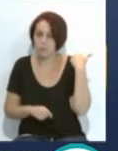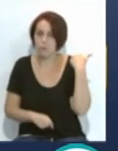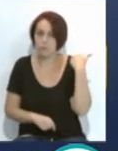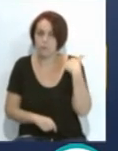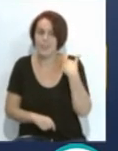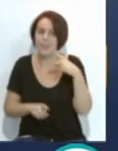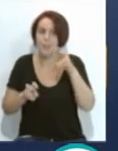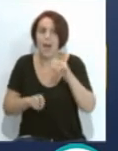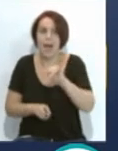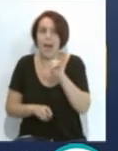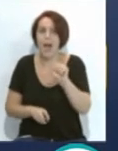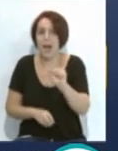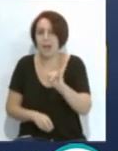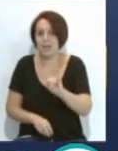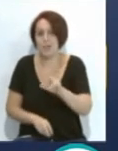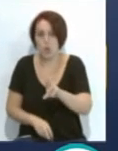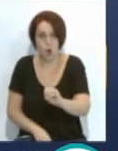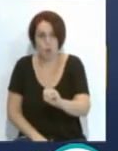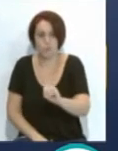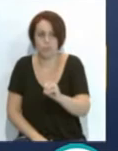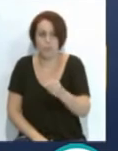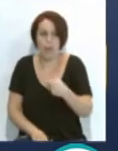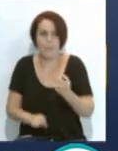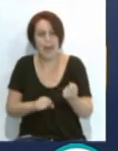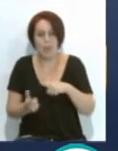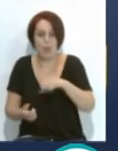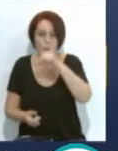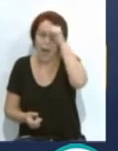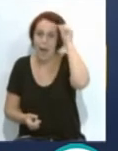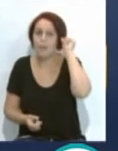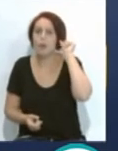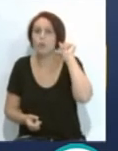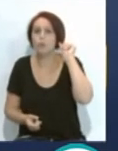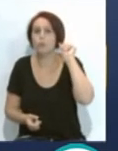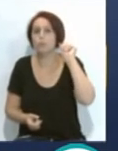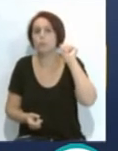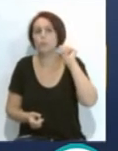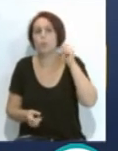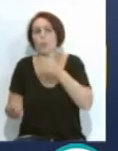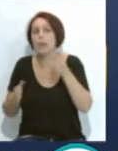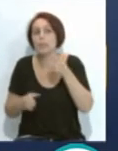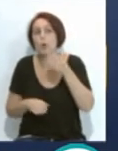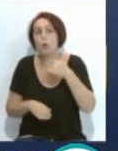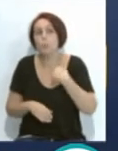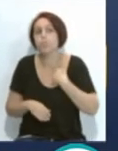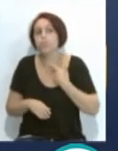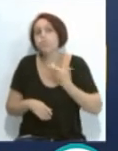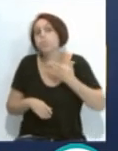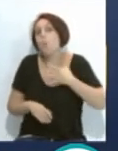el tema de Jairo, un jugador tan del estilo de Álvaro, pues en algún momento podría solventar, u